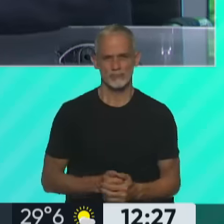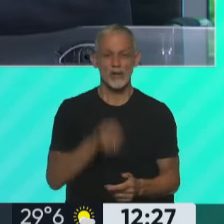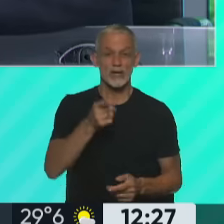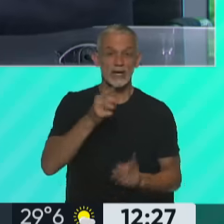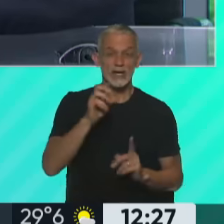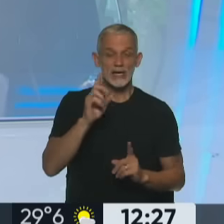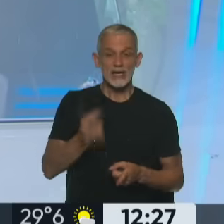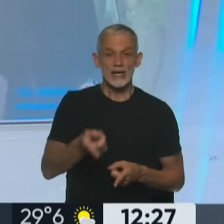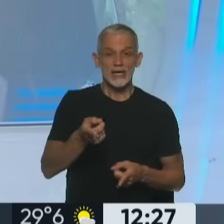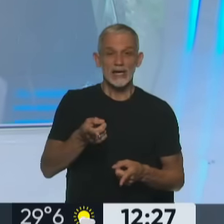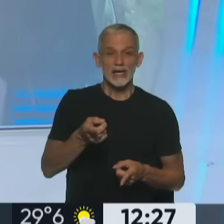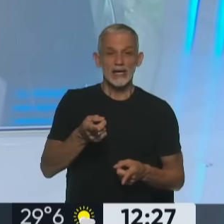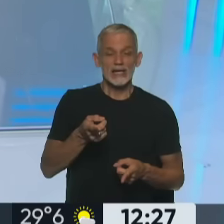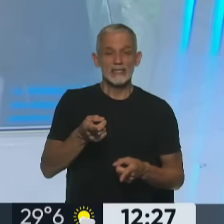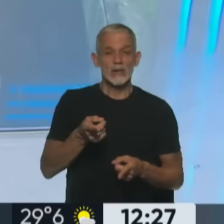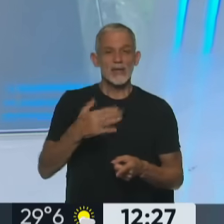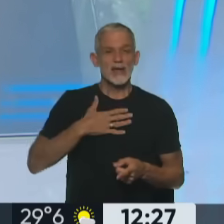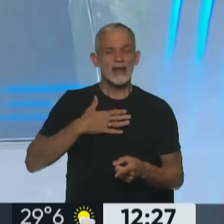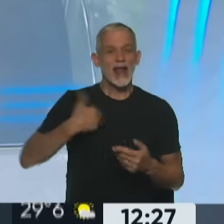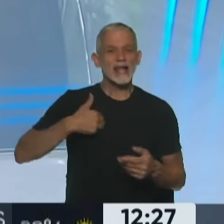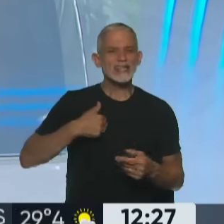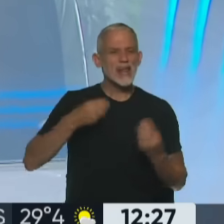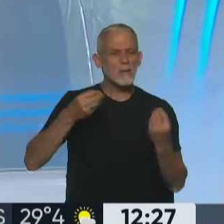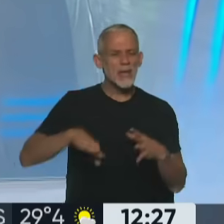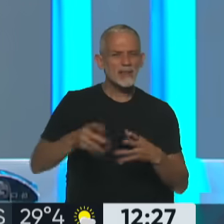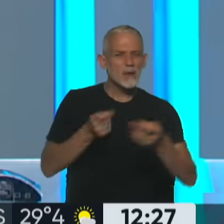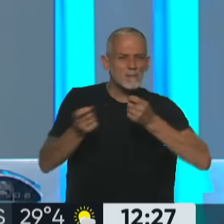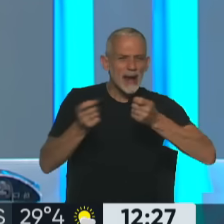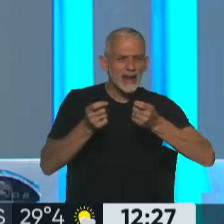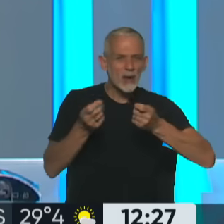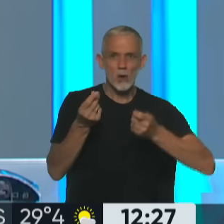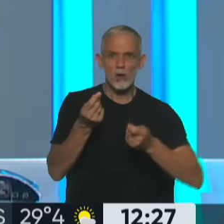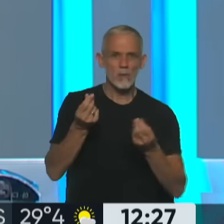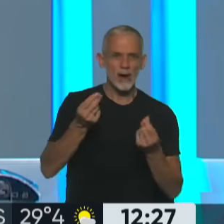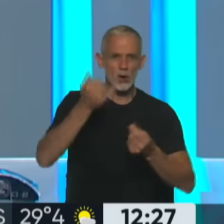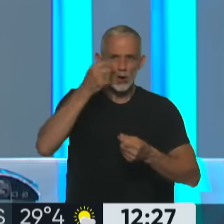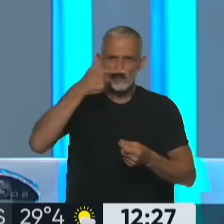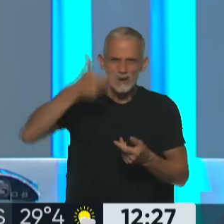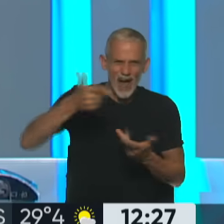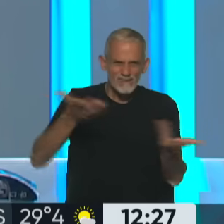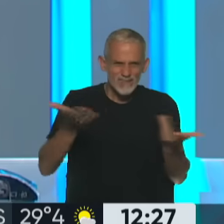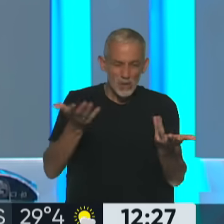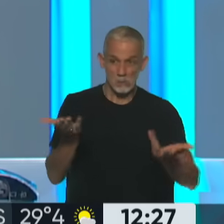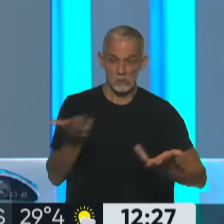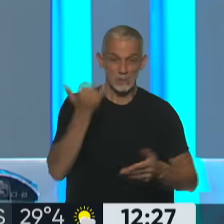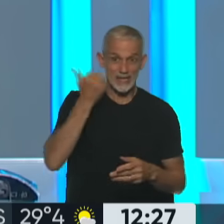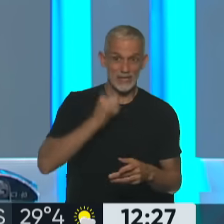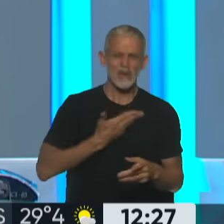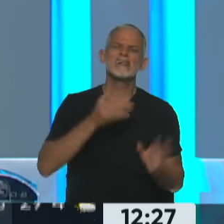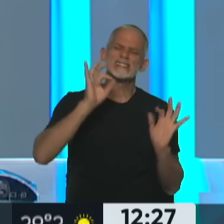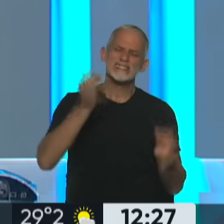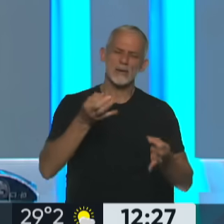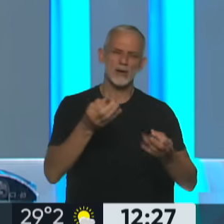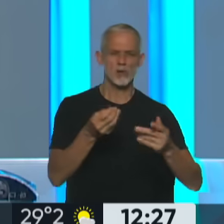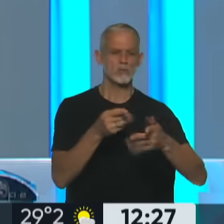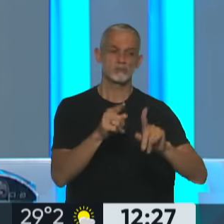ahí también pierde soberanía el país en el manejo del valor de los combustibles, digo, porque estando YPF, sabemos que YPF de